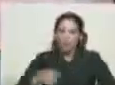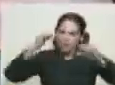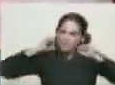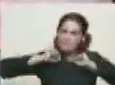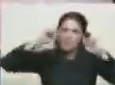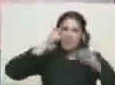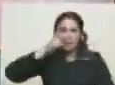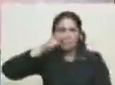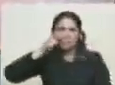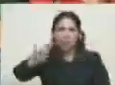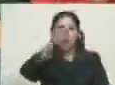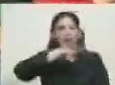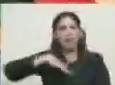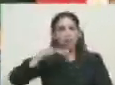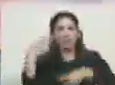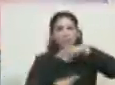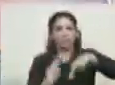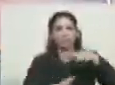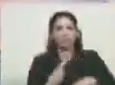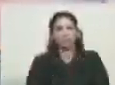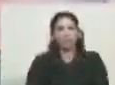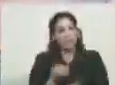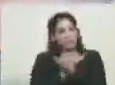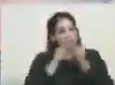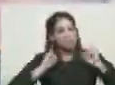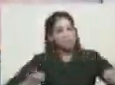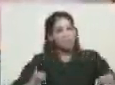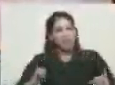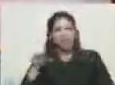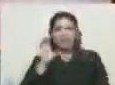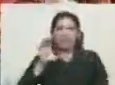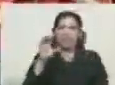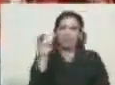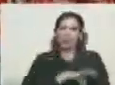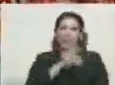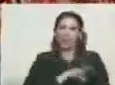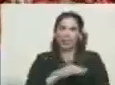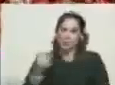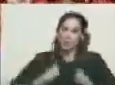pueblo revolucionario! ¡Independencia y patria socialista!